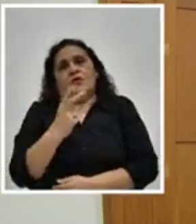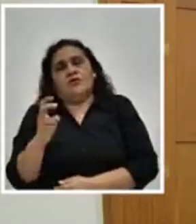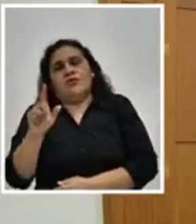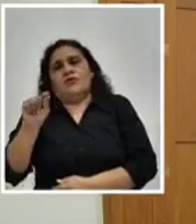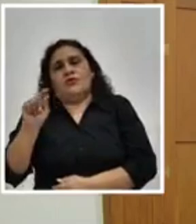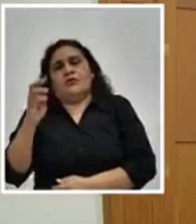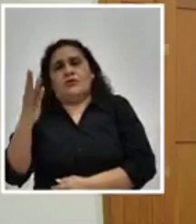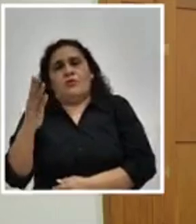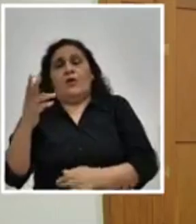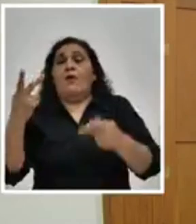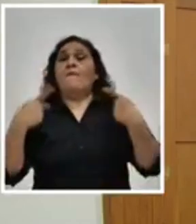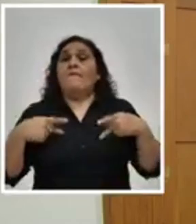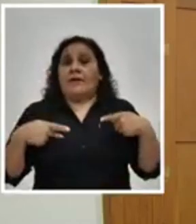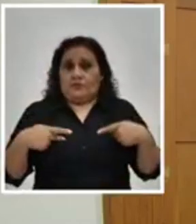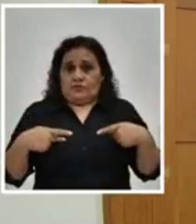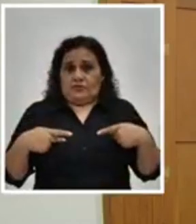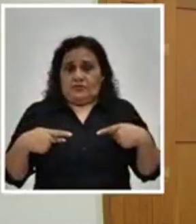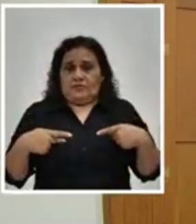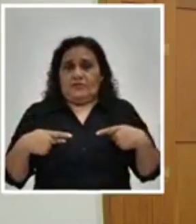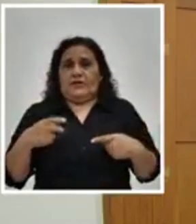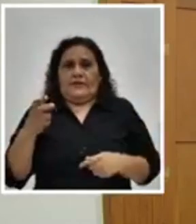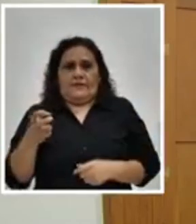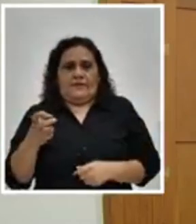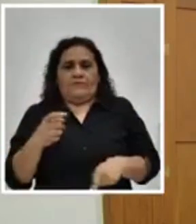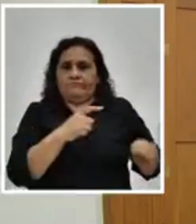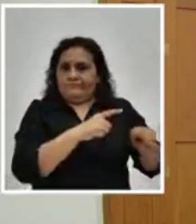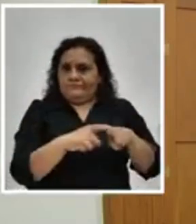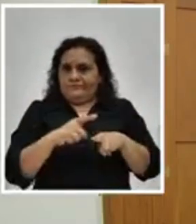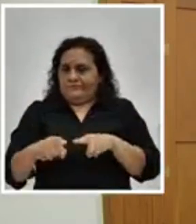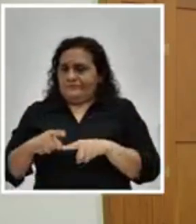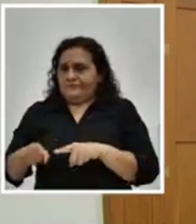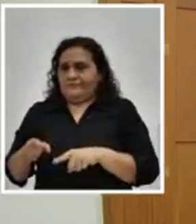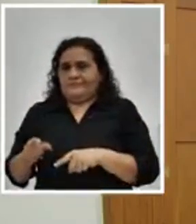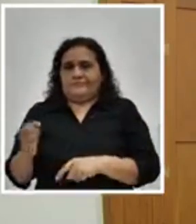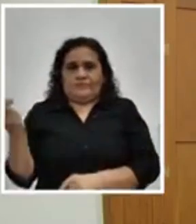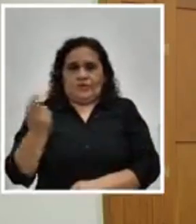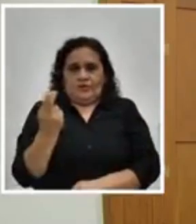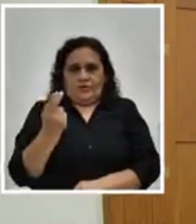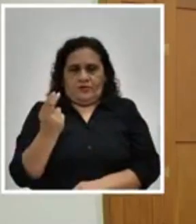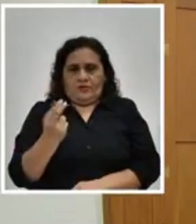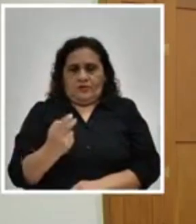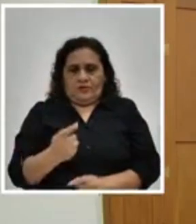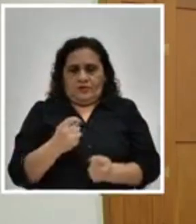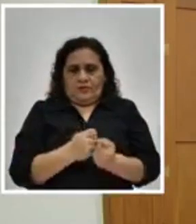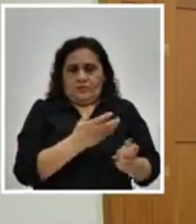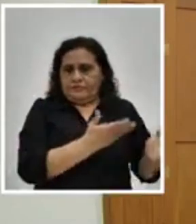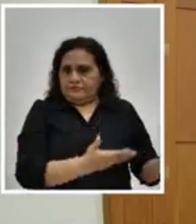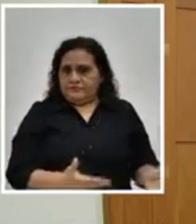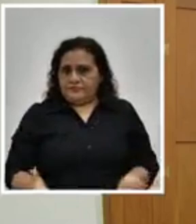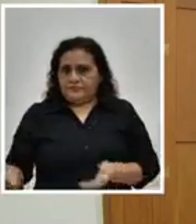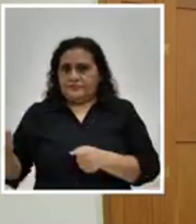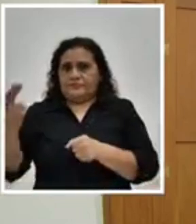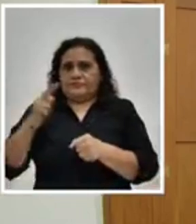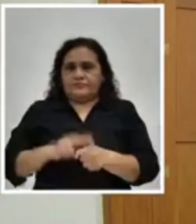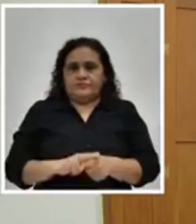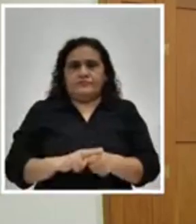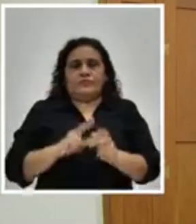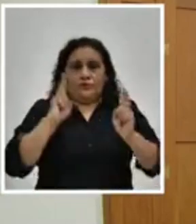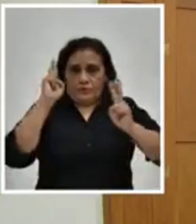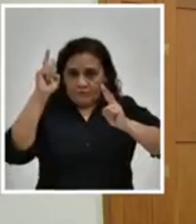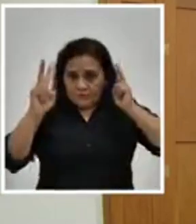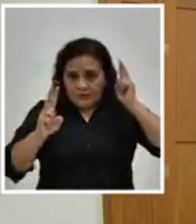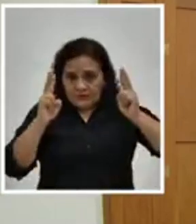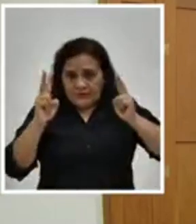3.274 personas, las cuales han sido en diferentes situaciones como el traslado de hospitales, visitas